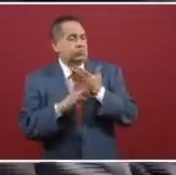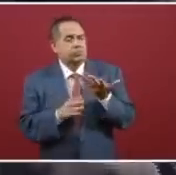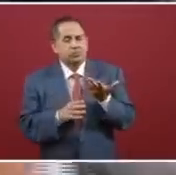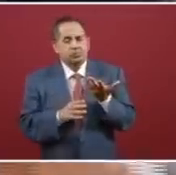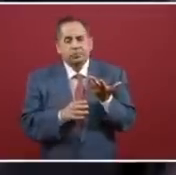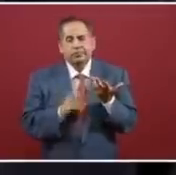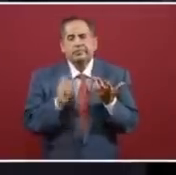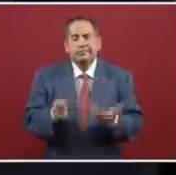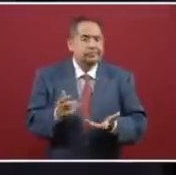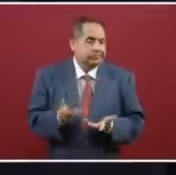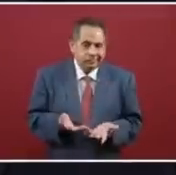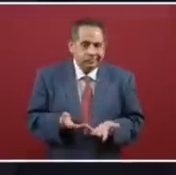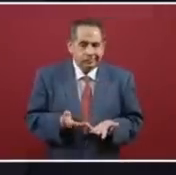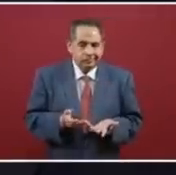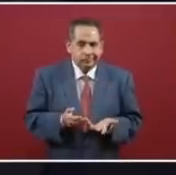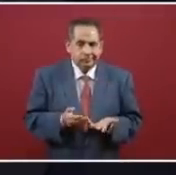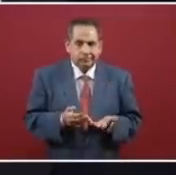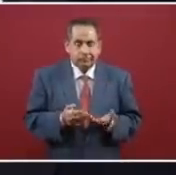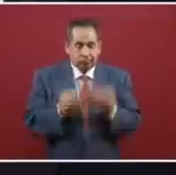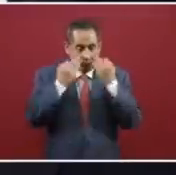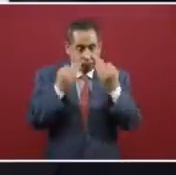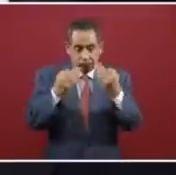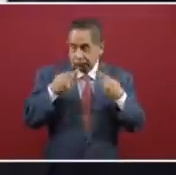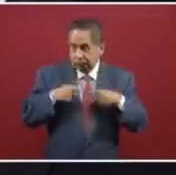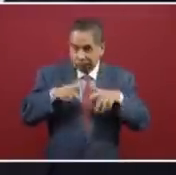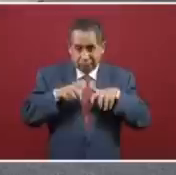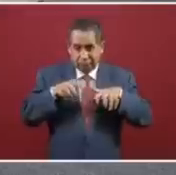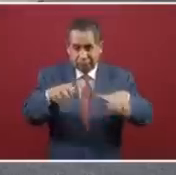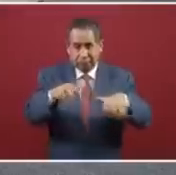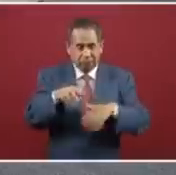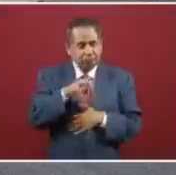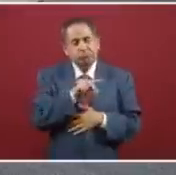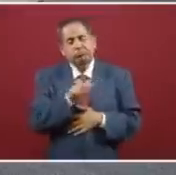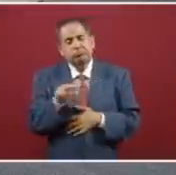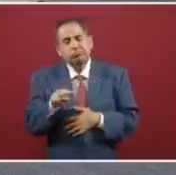pues sí los que nos están escuchando